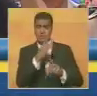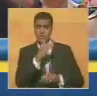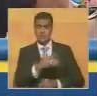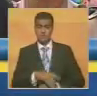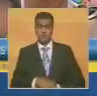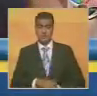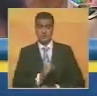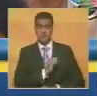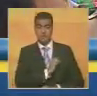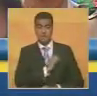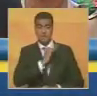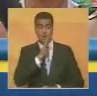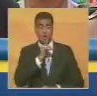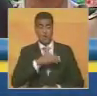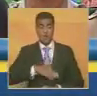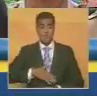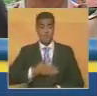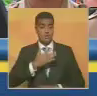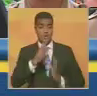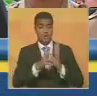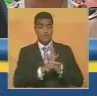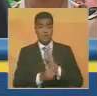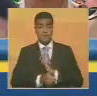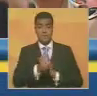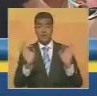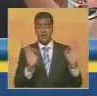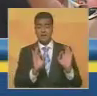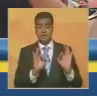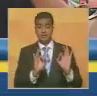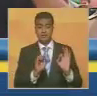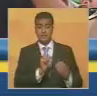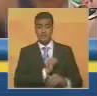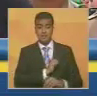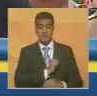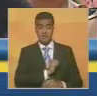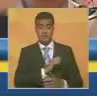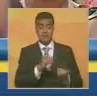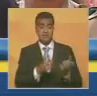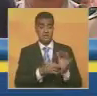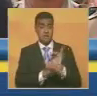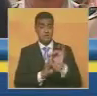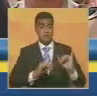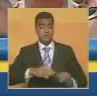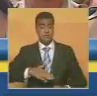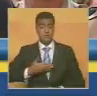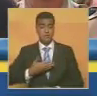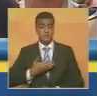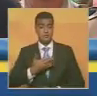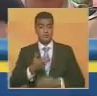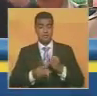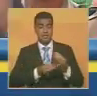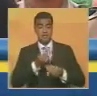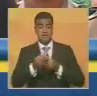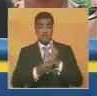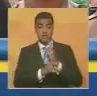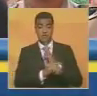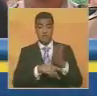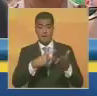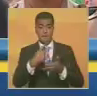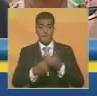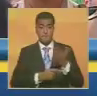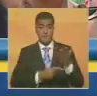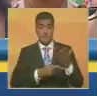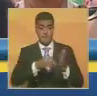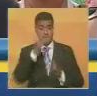En Chacao no van a poder entrar a cometer más delitos. En Chacao se les acabó la posibilidad de cometer delitos porque el plan maestro